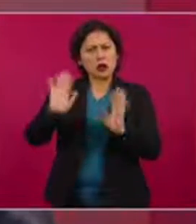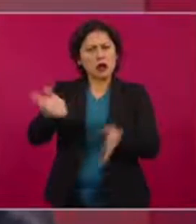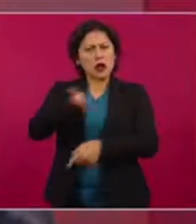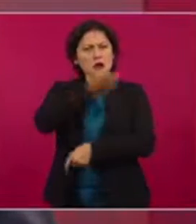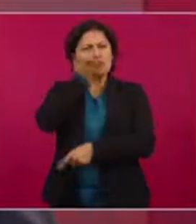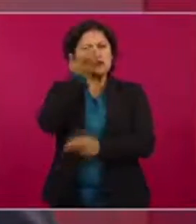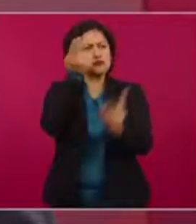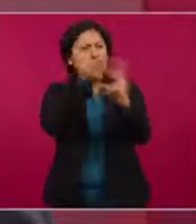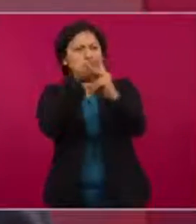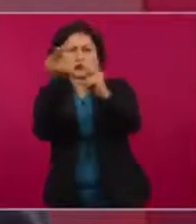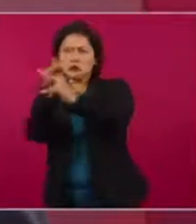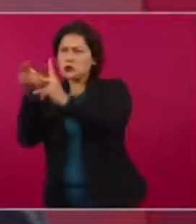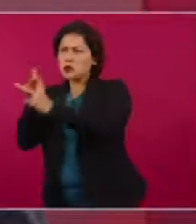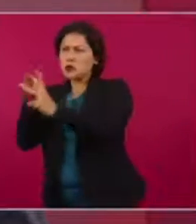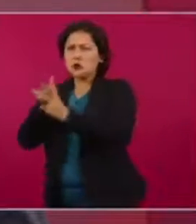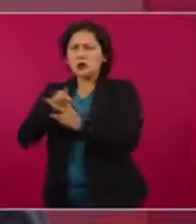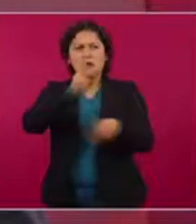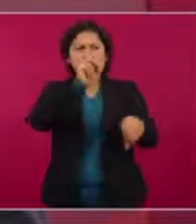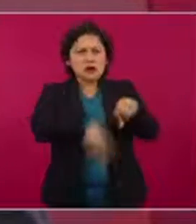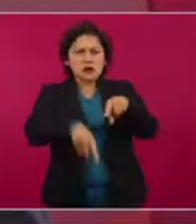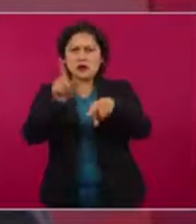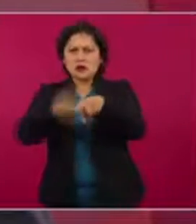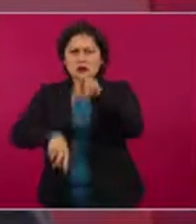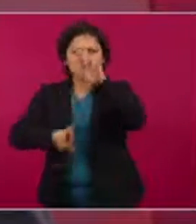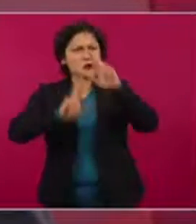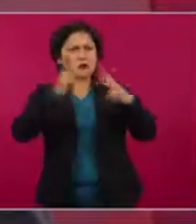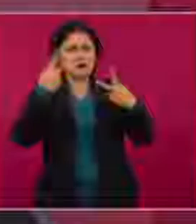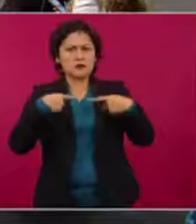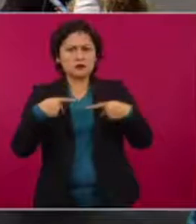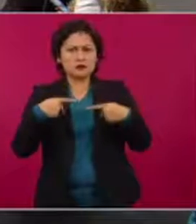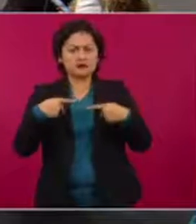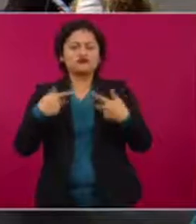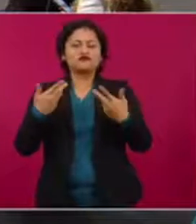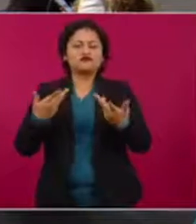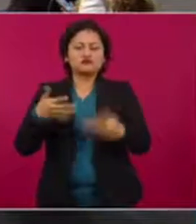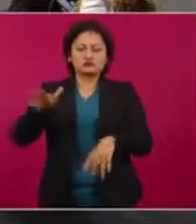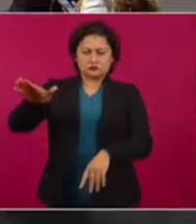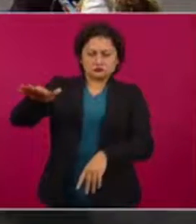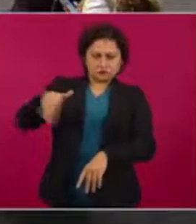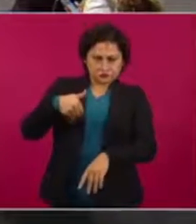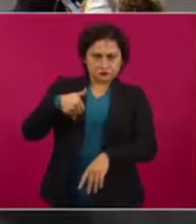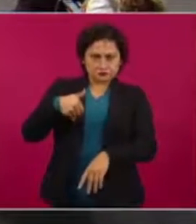Dice el maestro Taracena que le ofreció